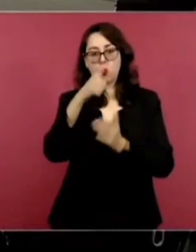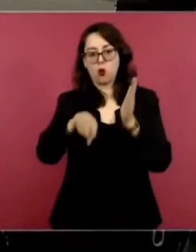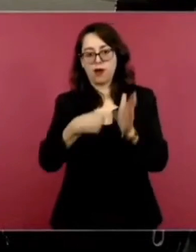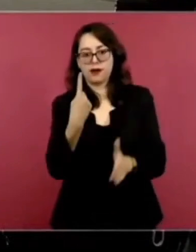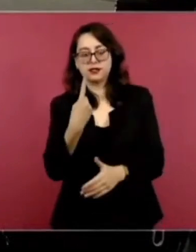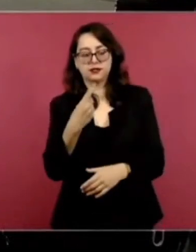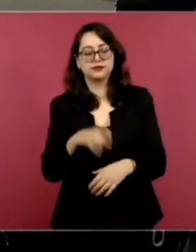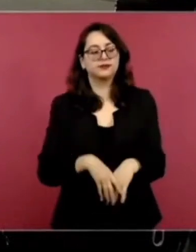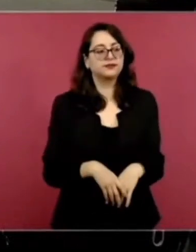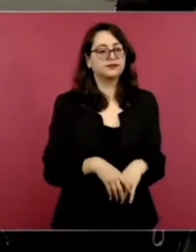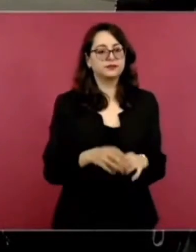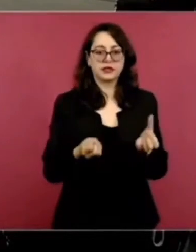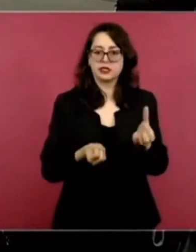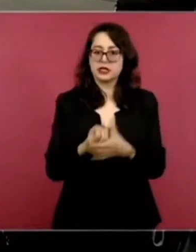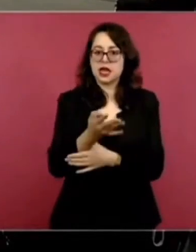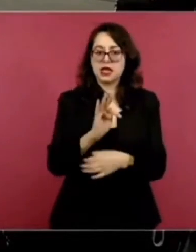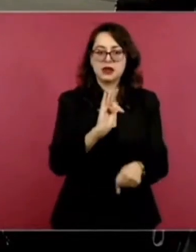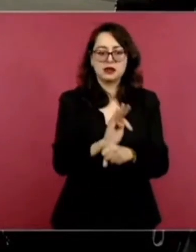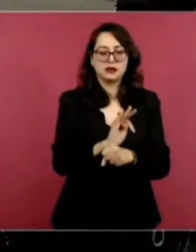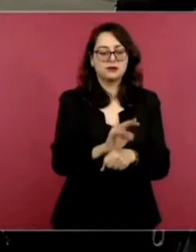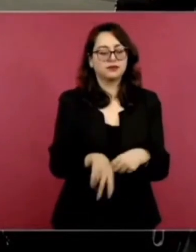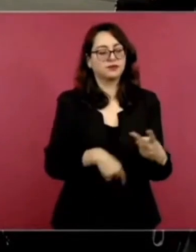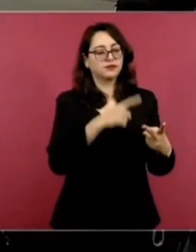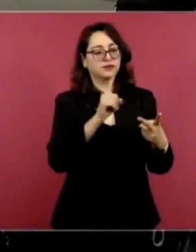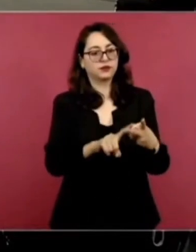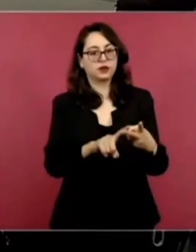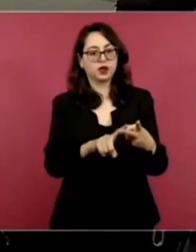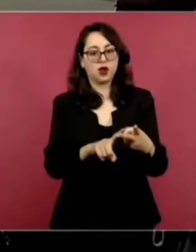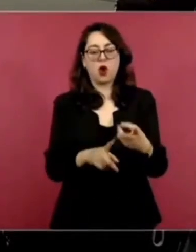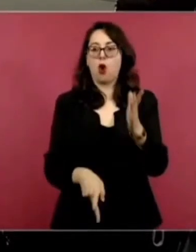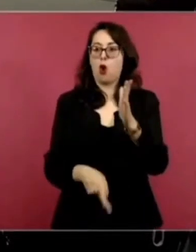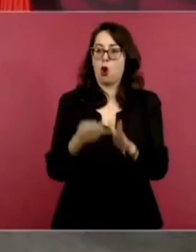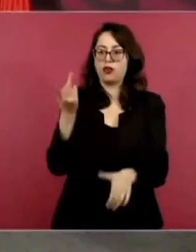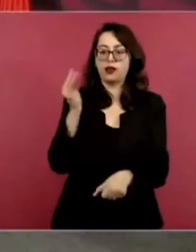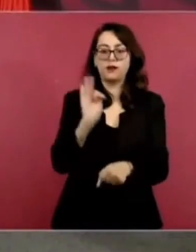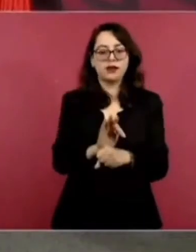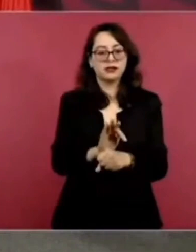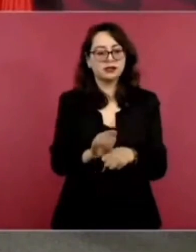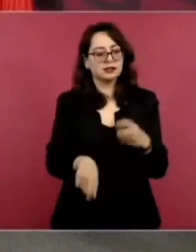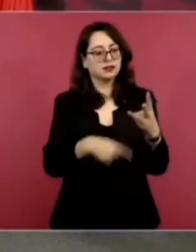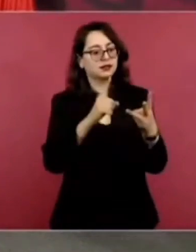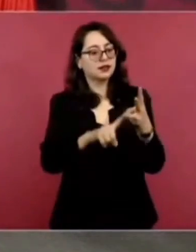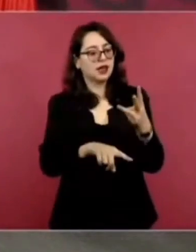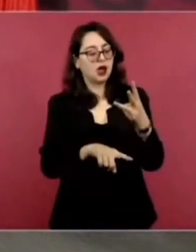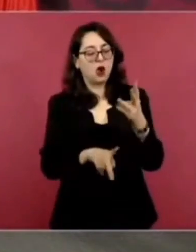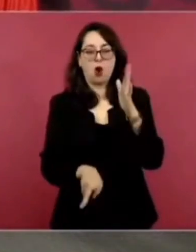o la mayoría, hablan de que tiene fuero.